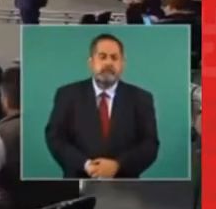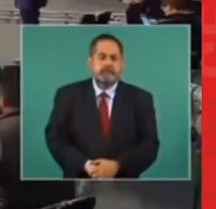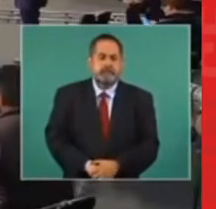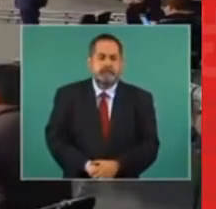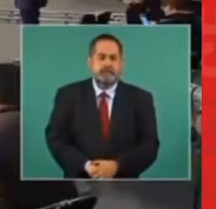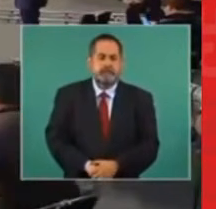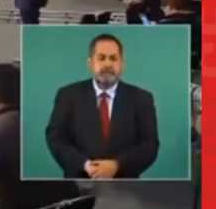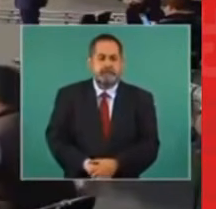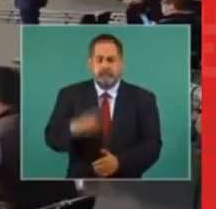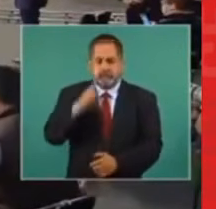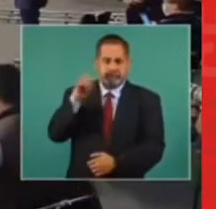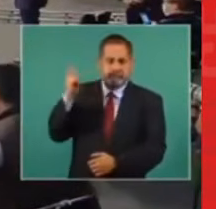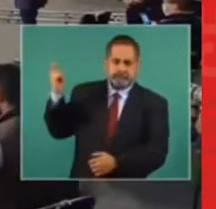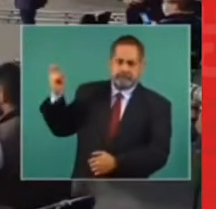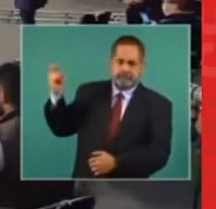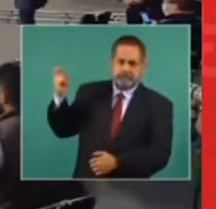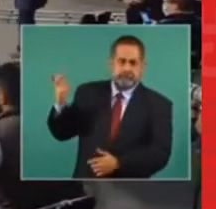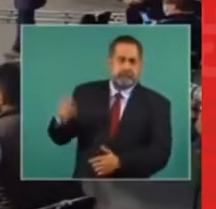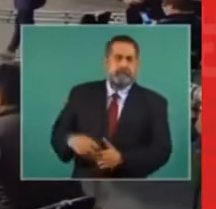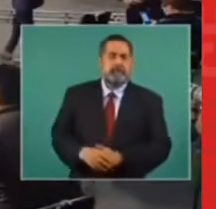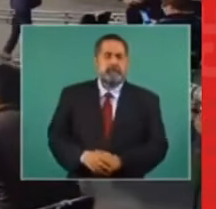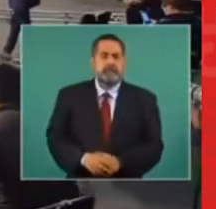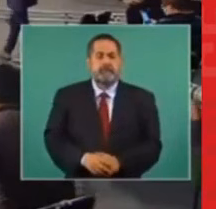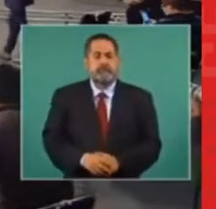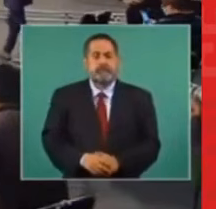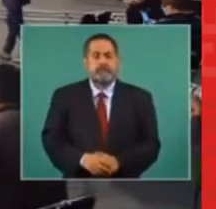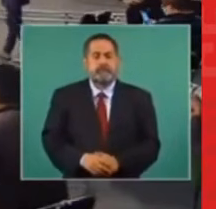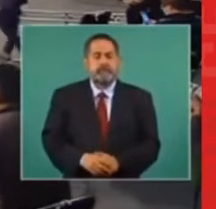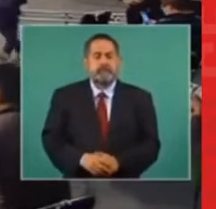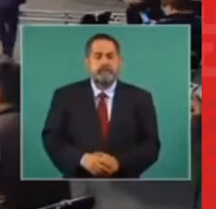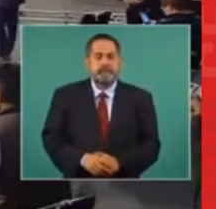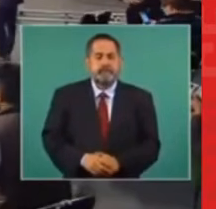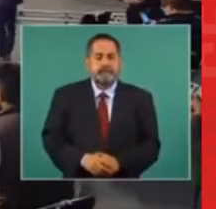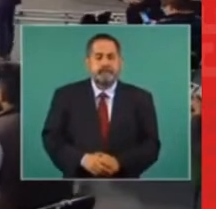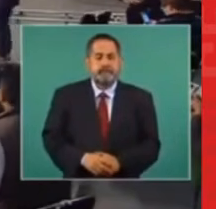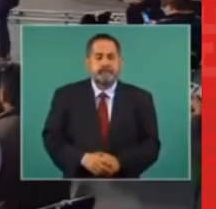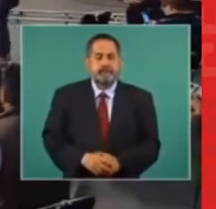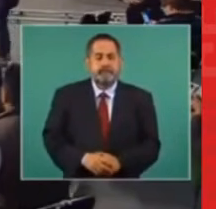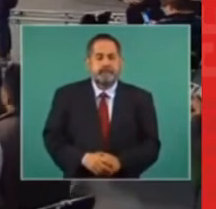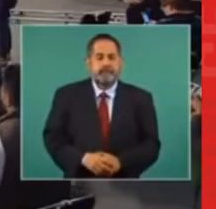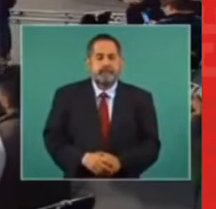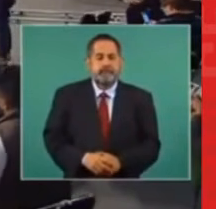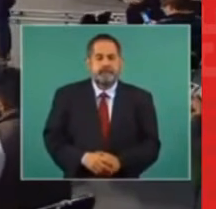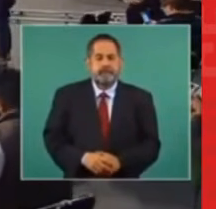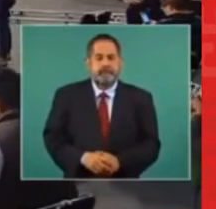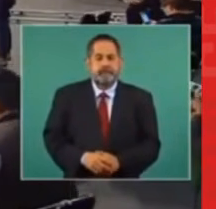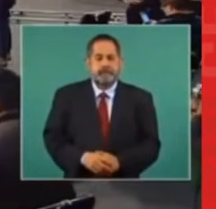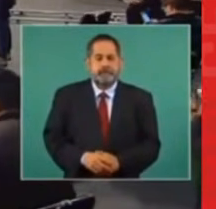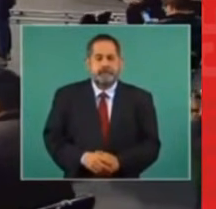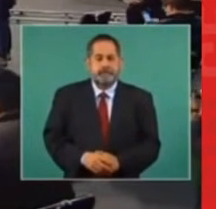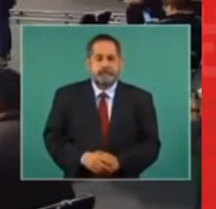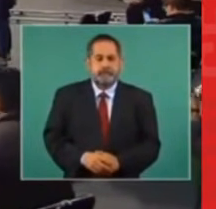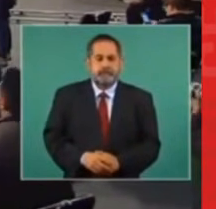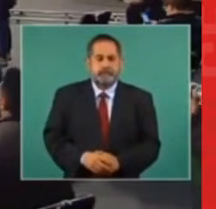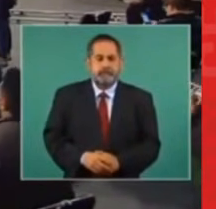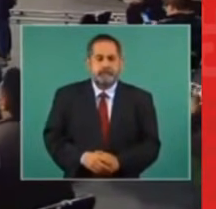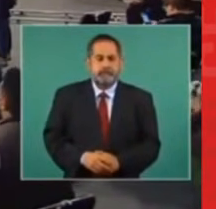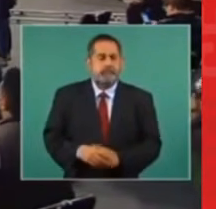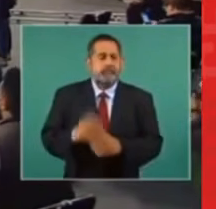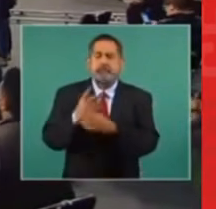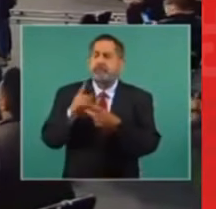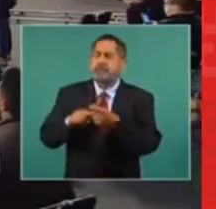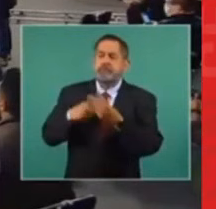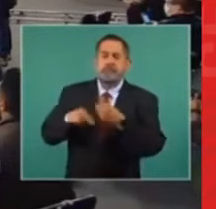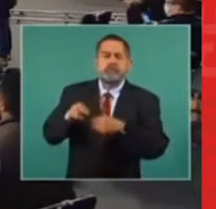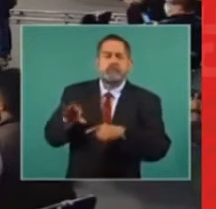horizonte esa transformación de la sociedad a través de nuestras trincheras, sean independientes o no lo sean. Sin embargo, pues